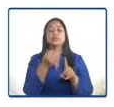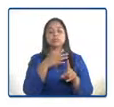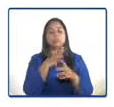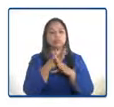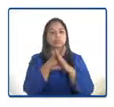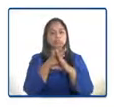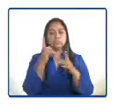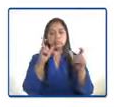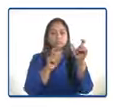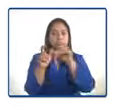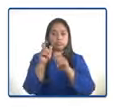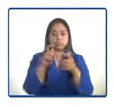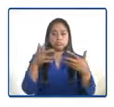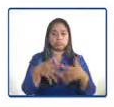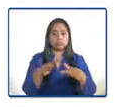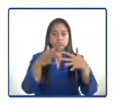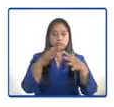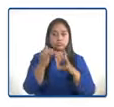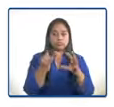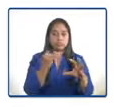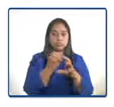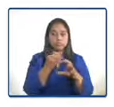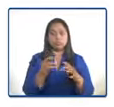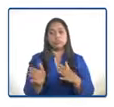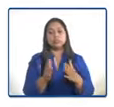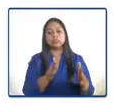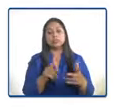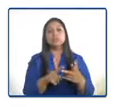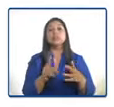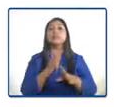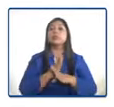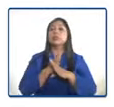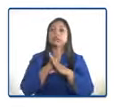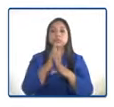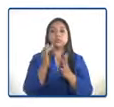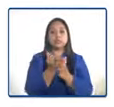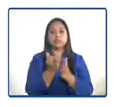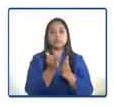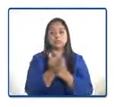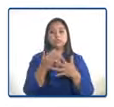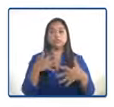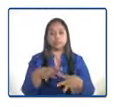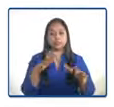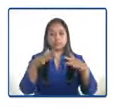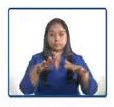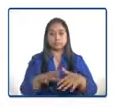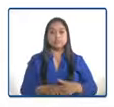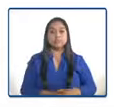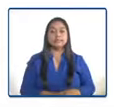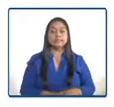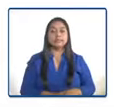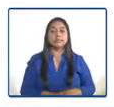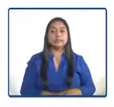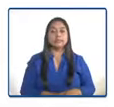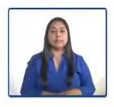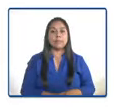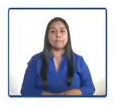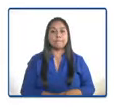comercio marítimo internacional y la protección en las instalaciones portuarias.